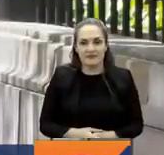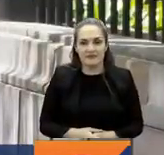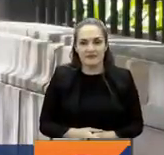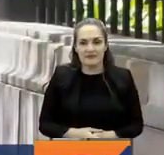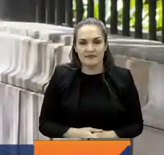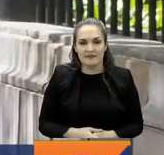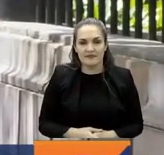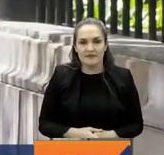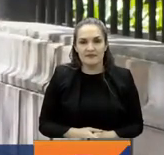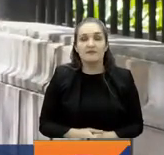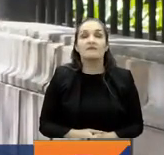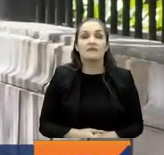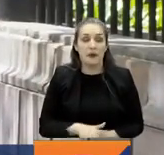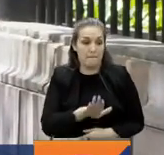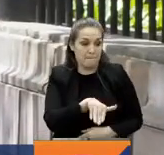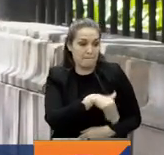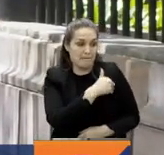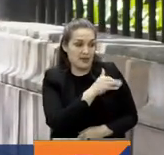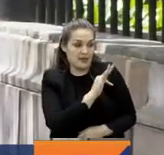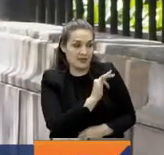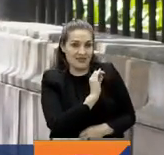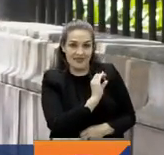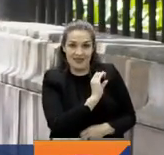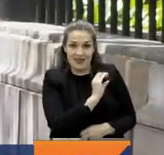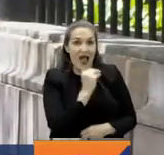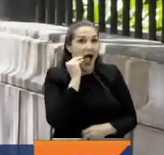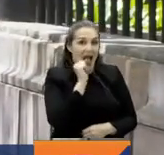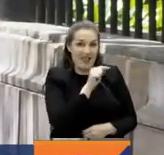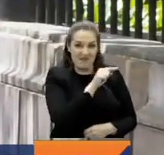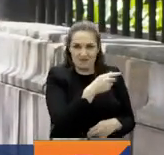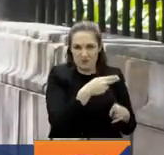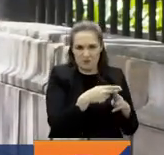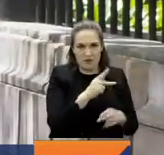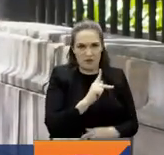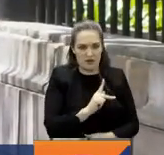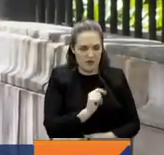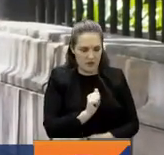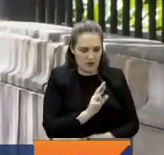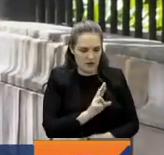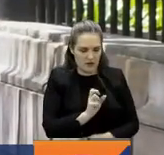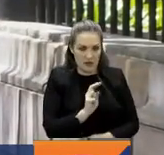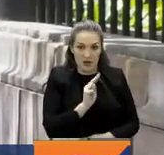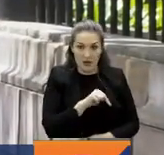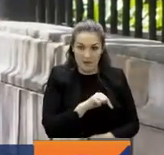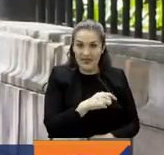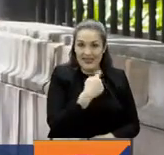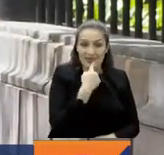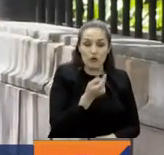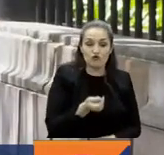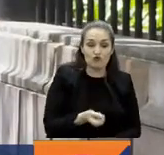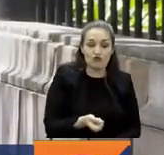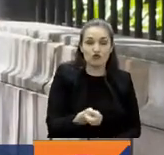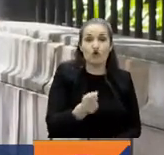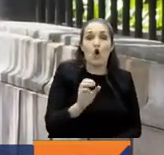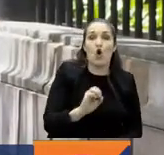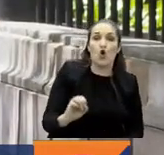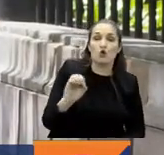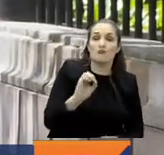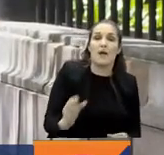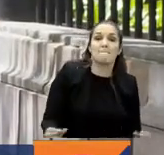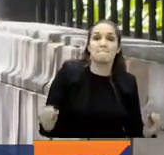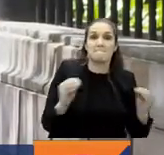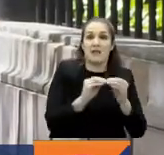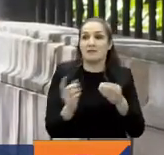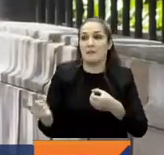Según nos ha confirmado la ministra de las TIC, Karen Abudinem, en el mes de octubre se estará abriendo la convocatoria para este programa de Misión